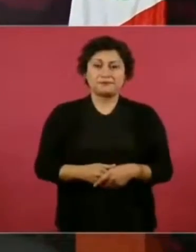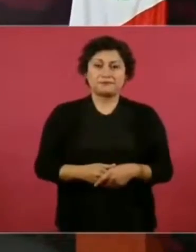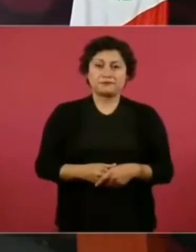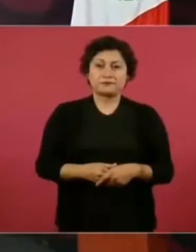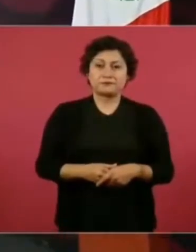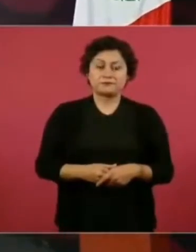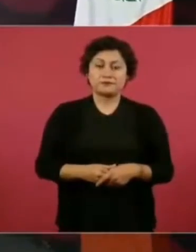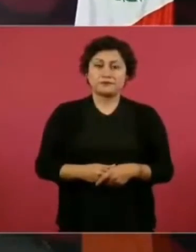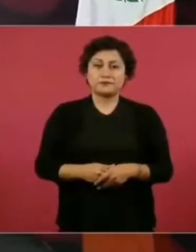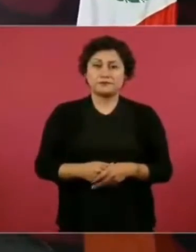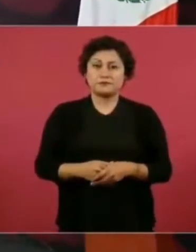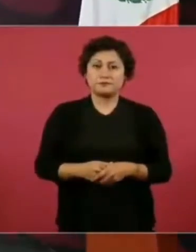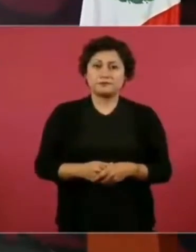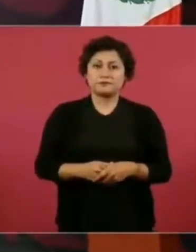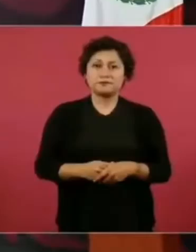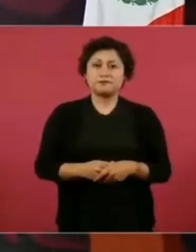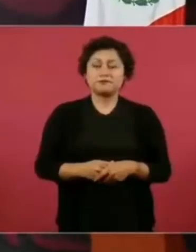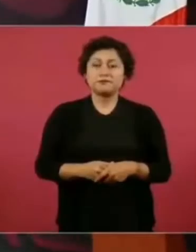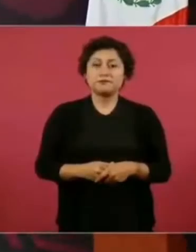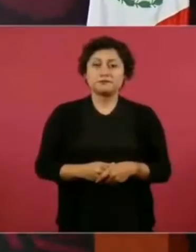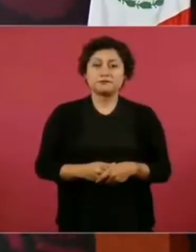Y